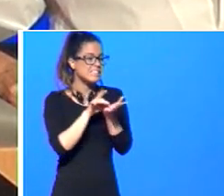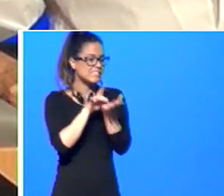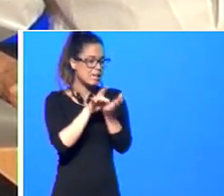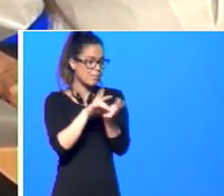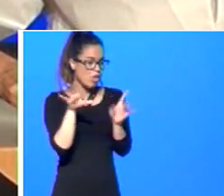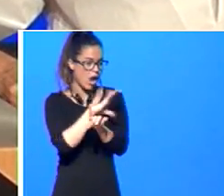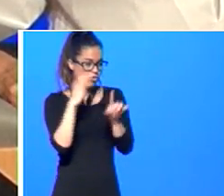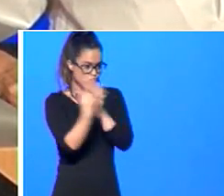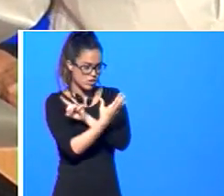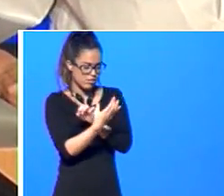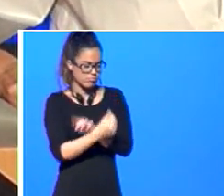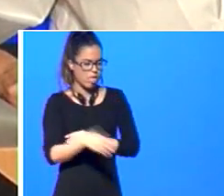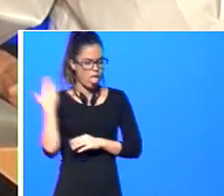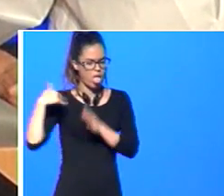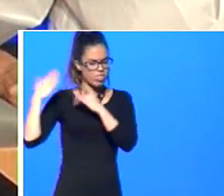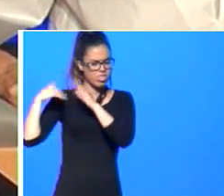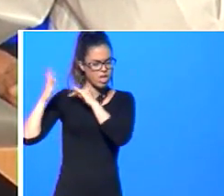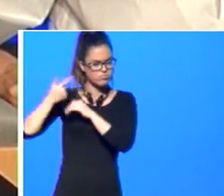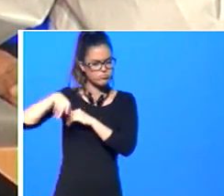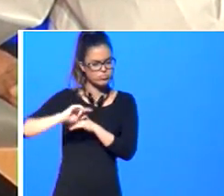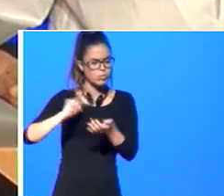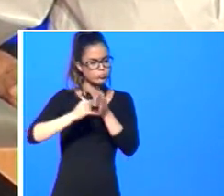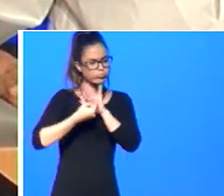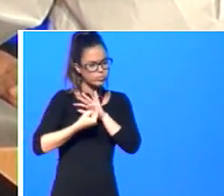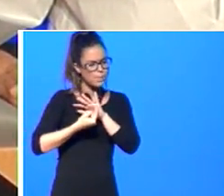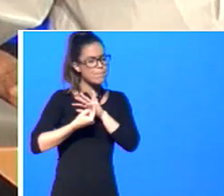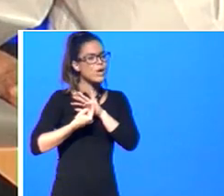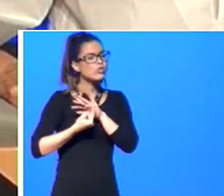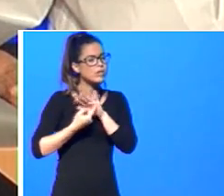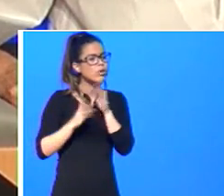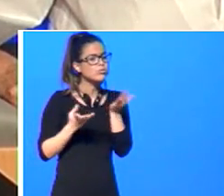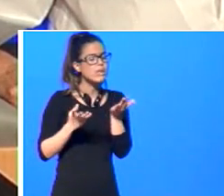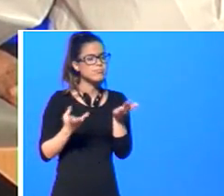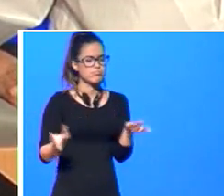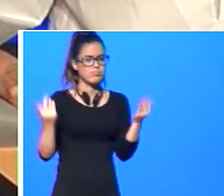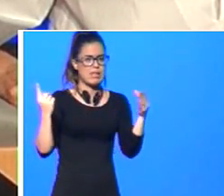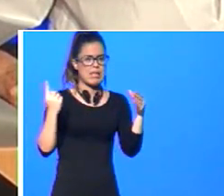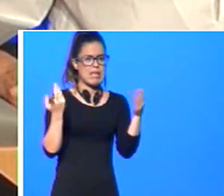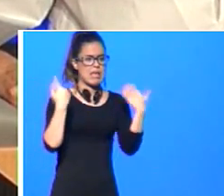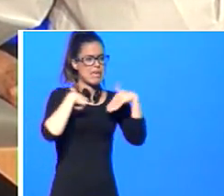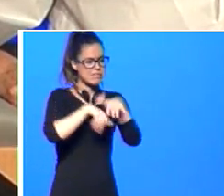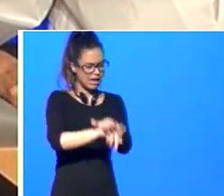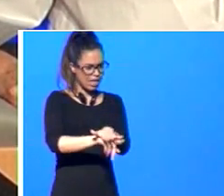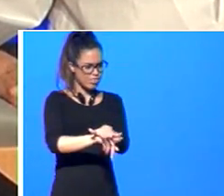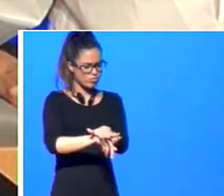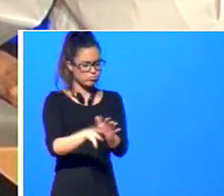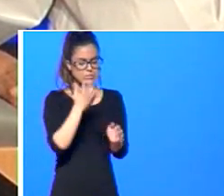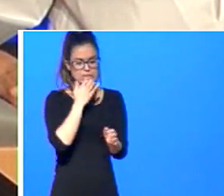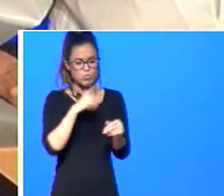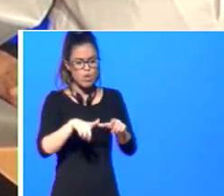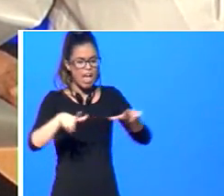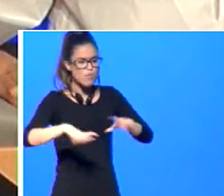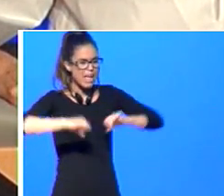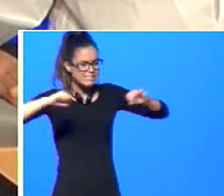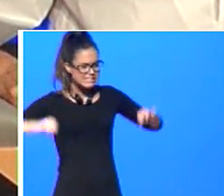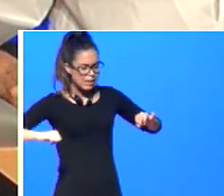Ya hace muchos años se desarrollaban proyectos de integración inversa, cuando había un aula estable. Alumnos de las